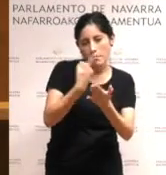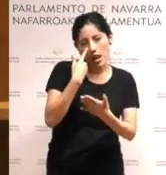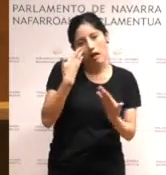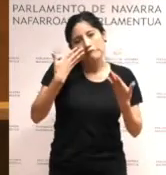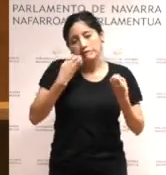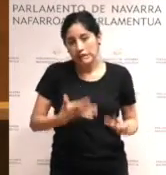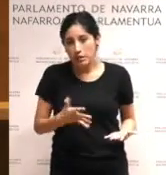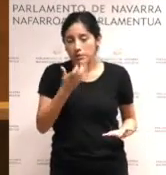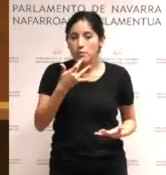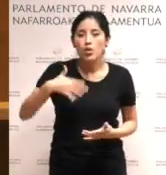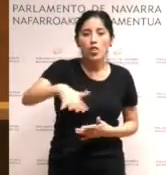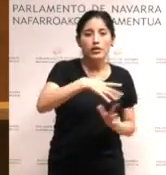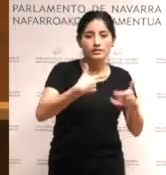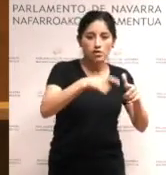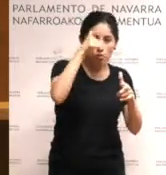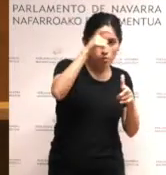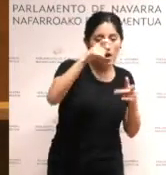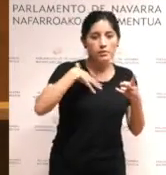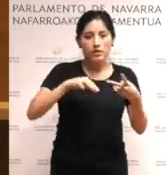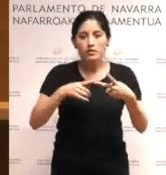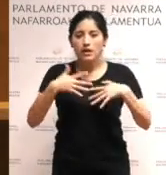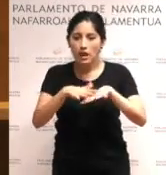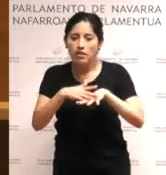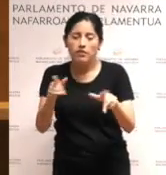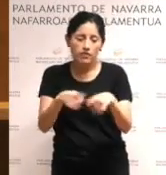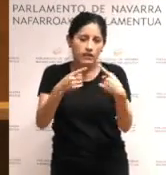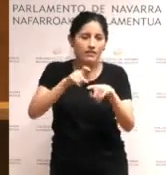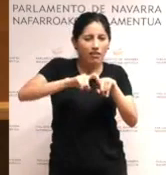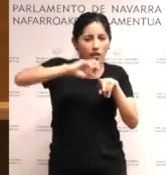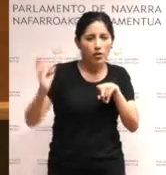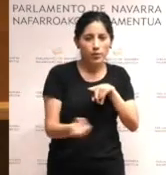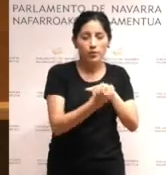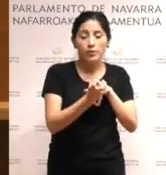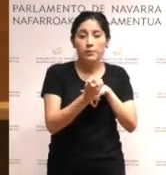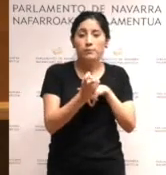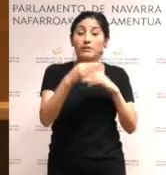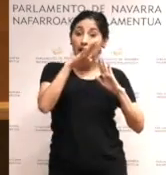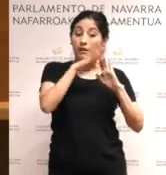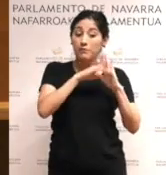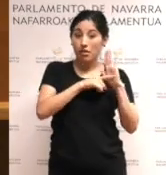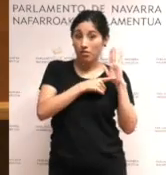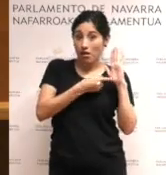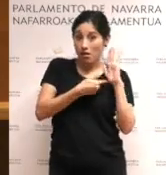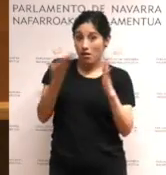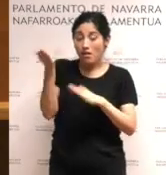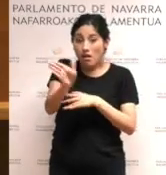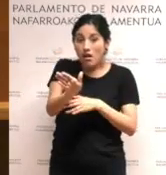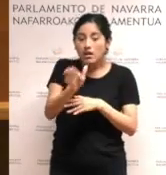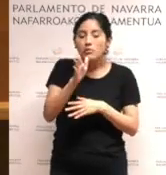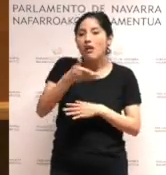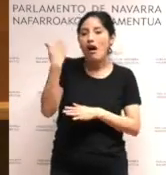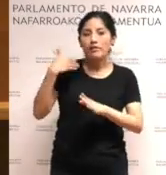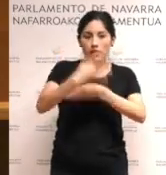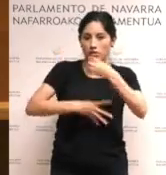rurales y urbanos, de redes diferentes, de distintos niveles. Enmienda que, por supuesto, como todas de la legislatura pasada, no